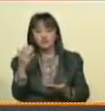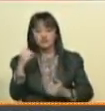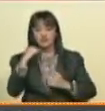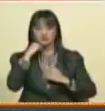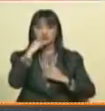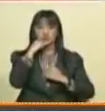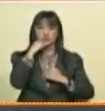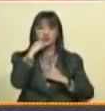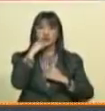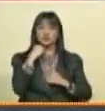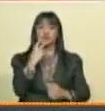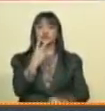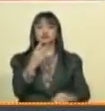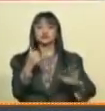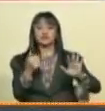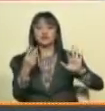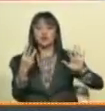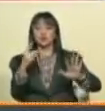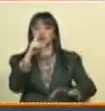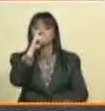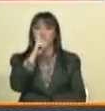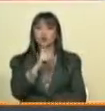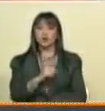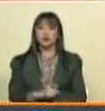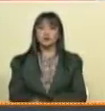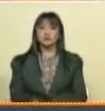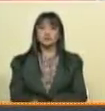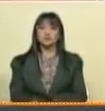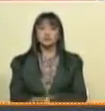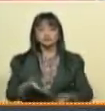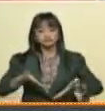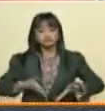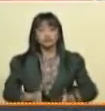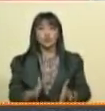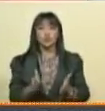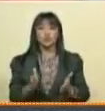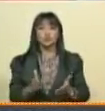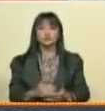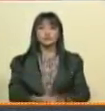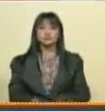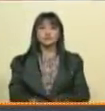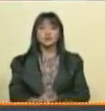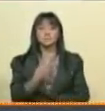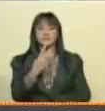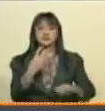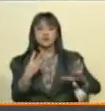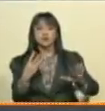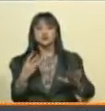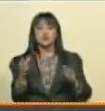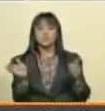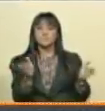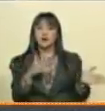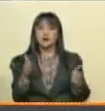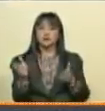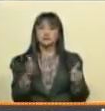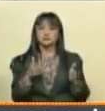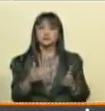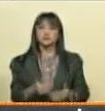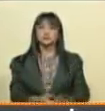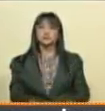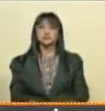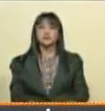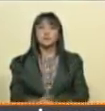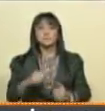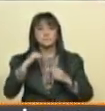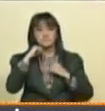Miranda, 268 años de su natalicio, 28 de marzo.